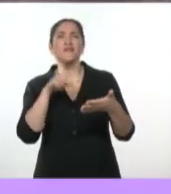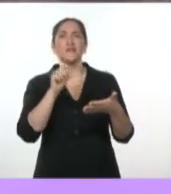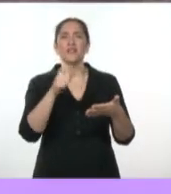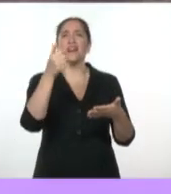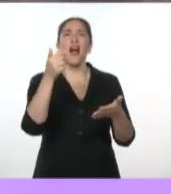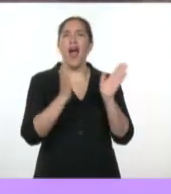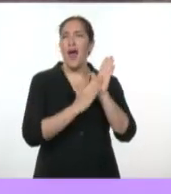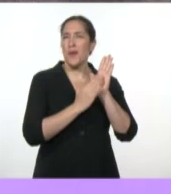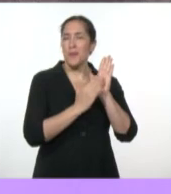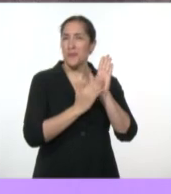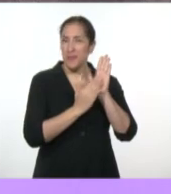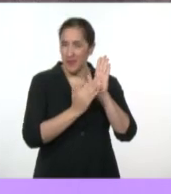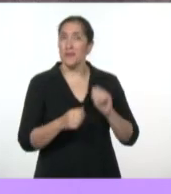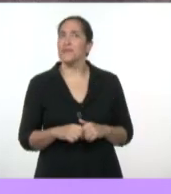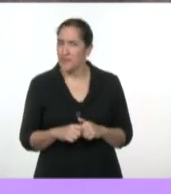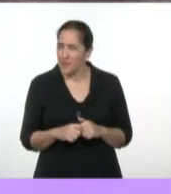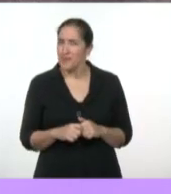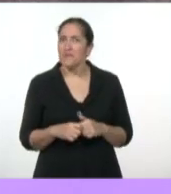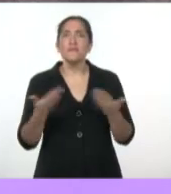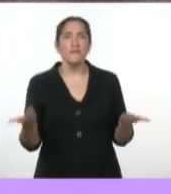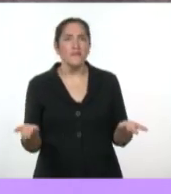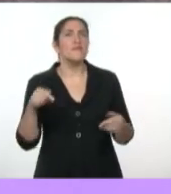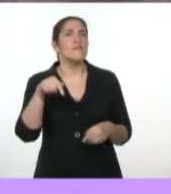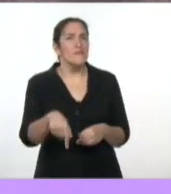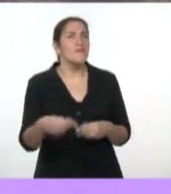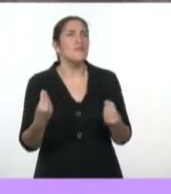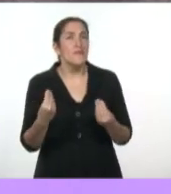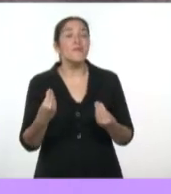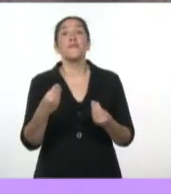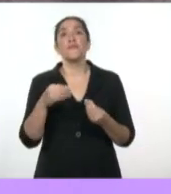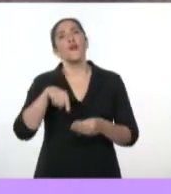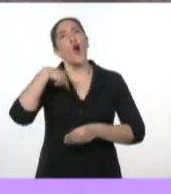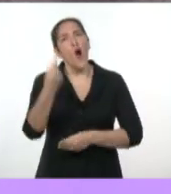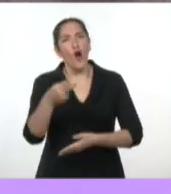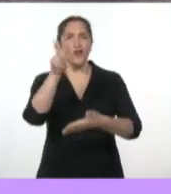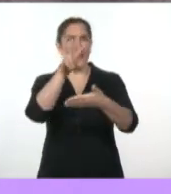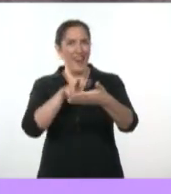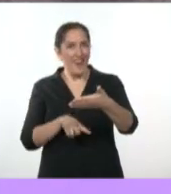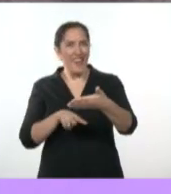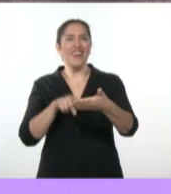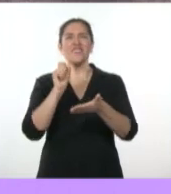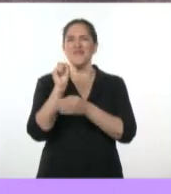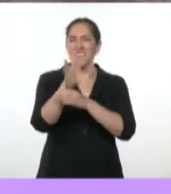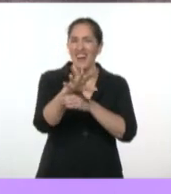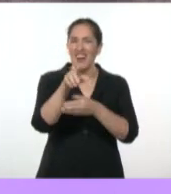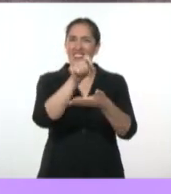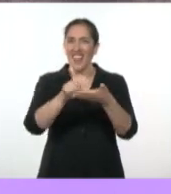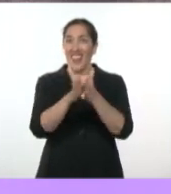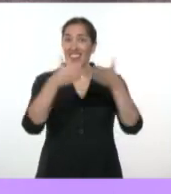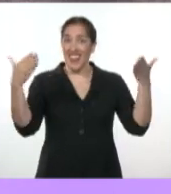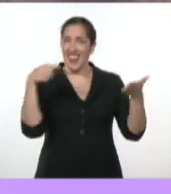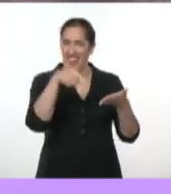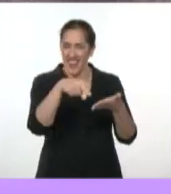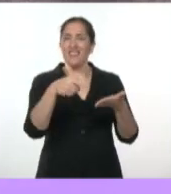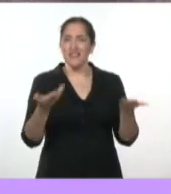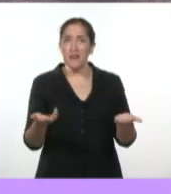seguir trabajando con los textos argumentativos y vamos a pasar con la lectura de otra carta de lectores para seguir trabajando, ¿no?,